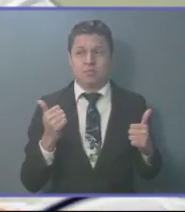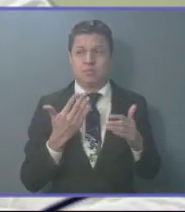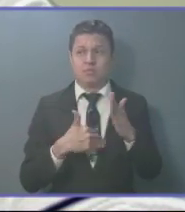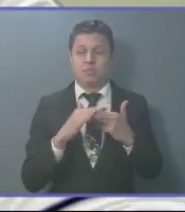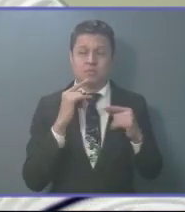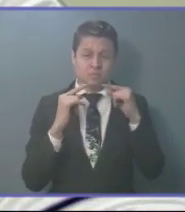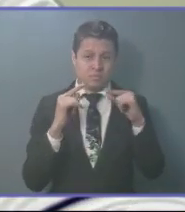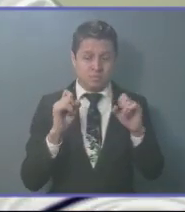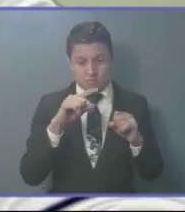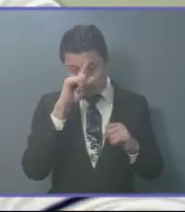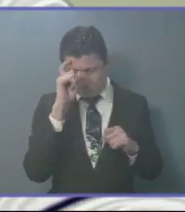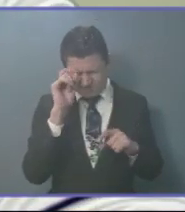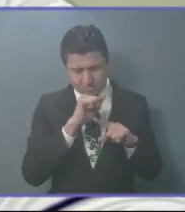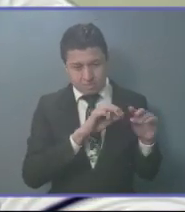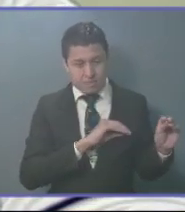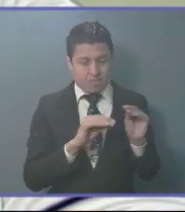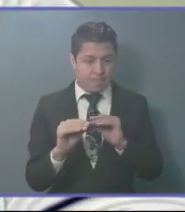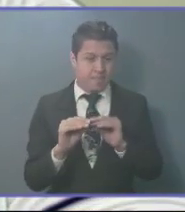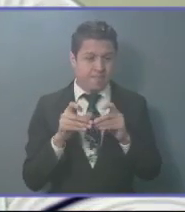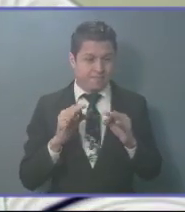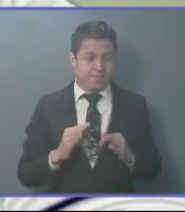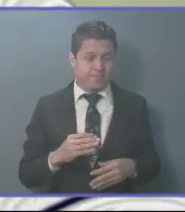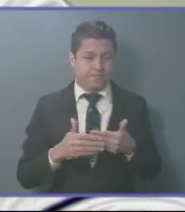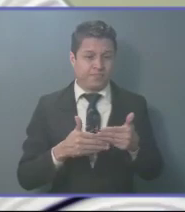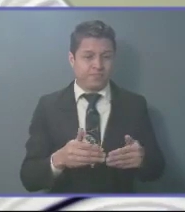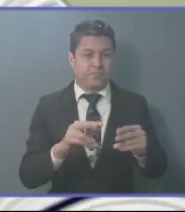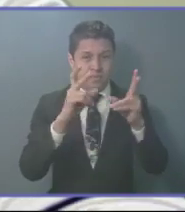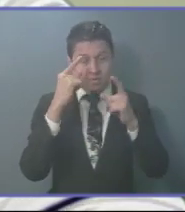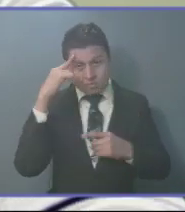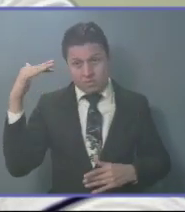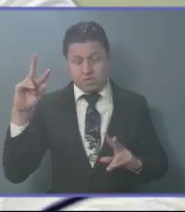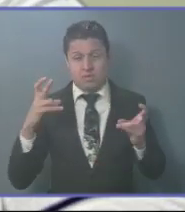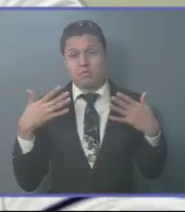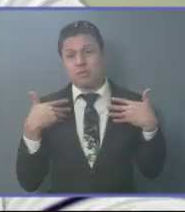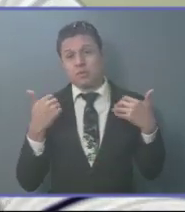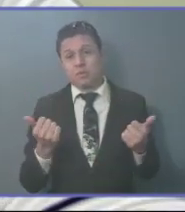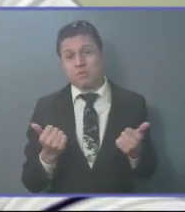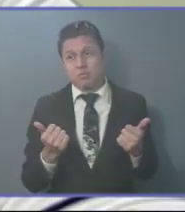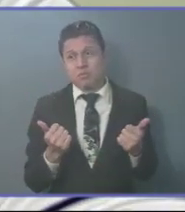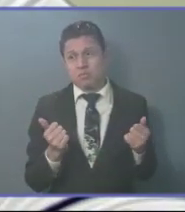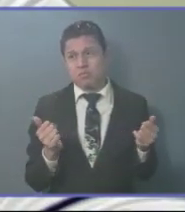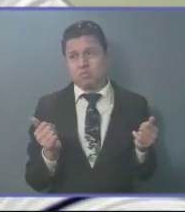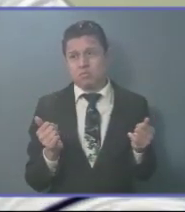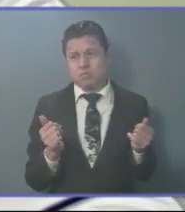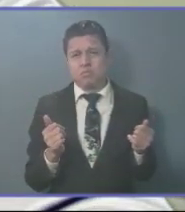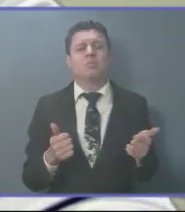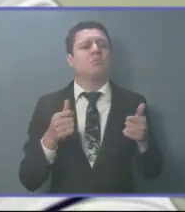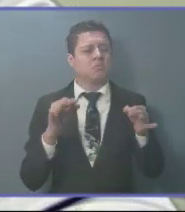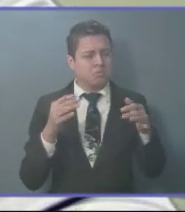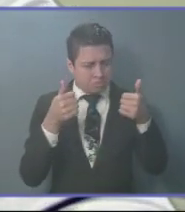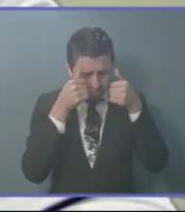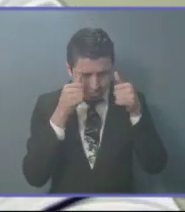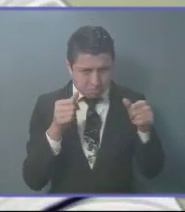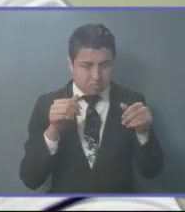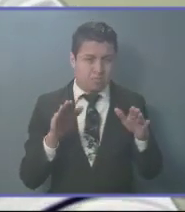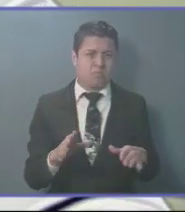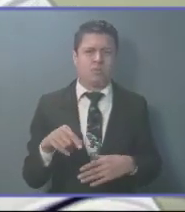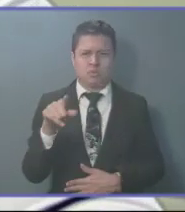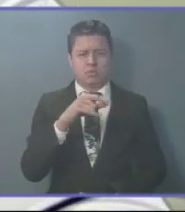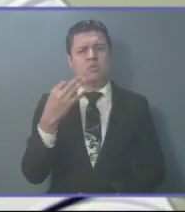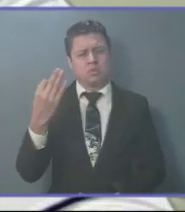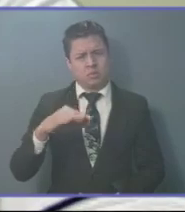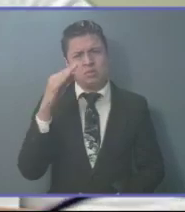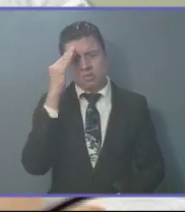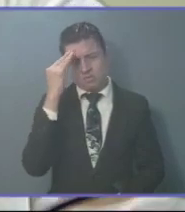para realizar acciones, medidas y políticas en materia de salud. Nada cuestionable, totalmente de acuerdo. Pero usted también debe